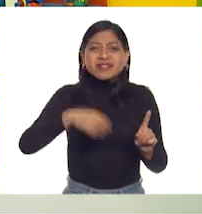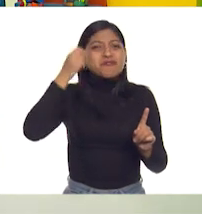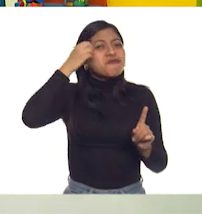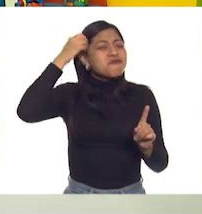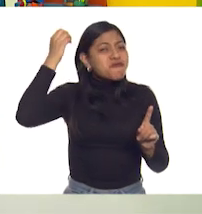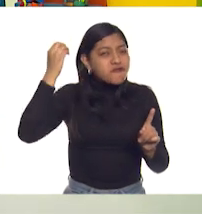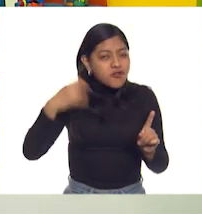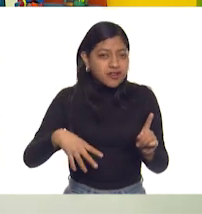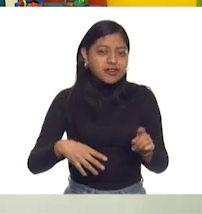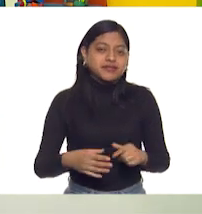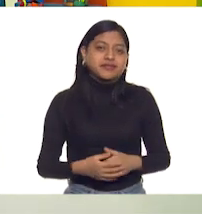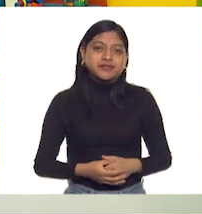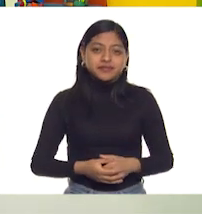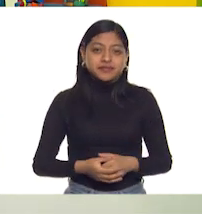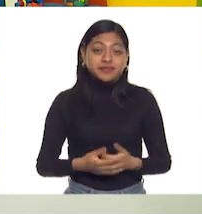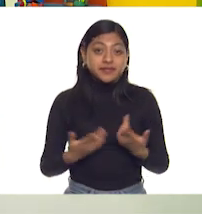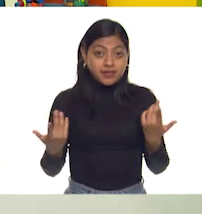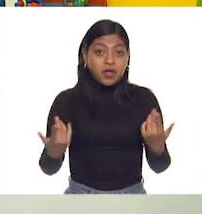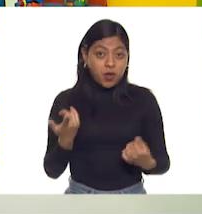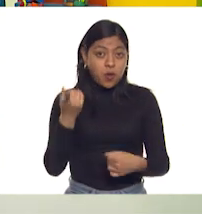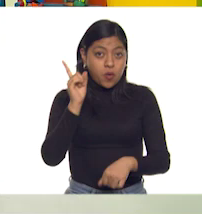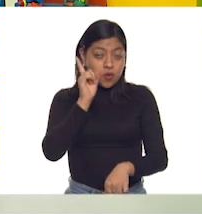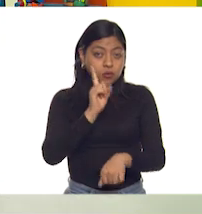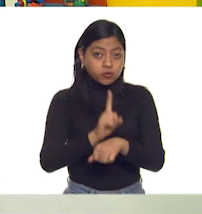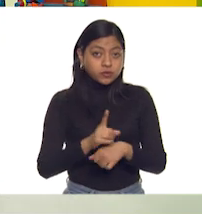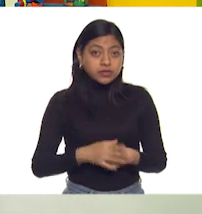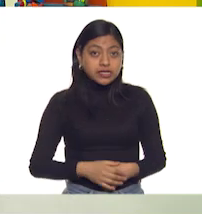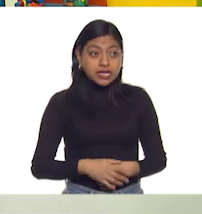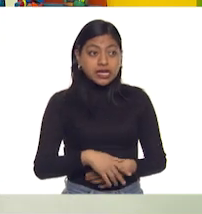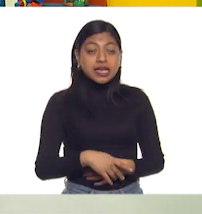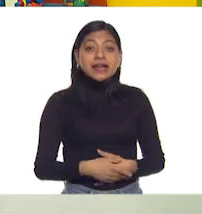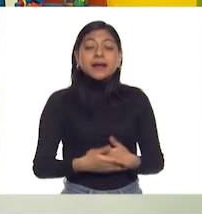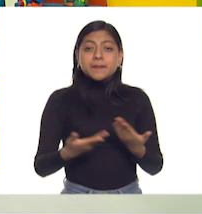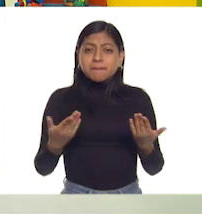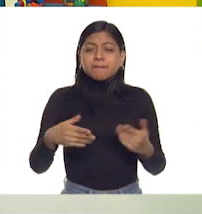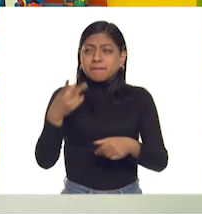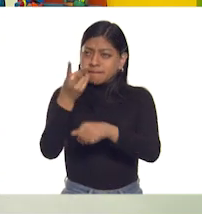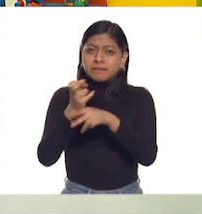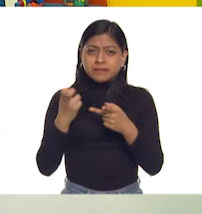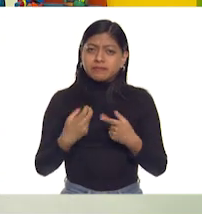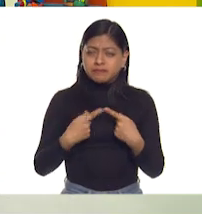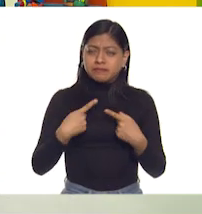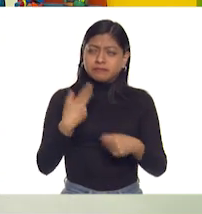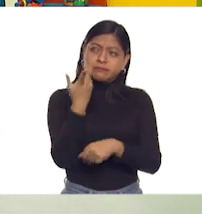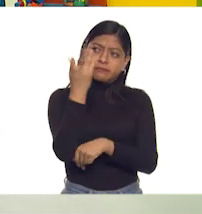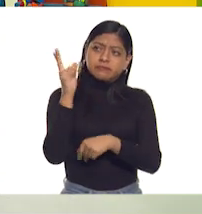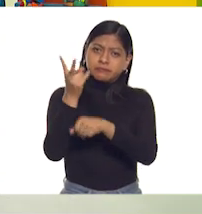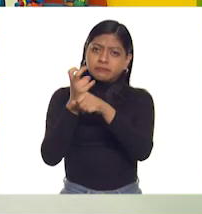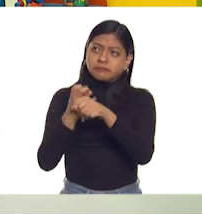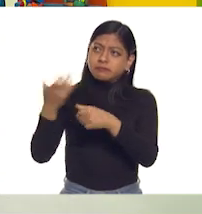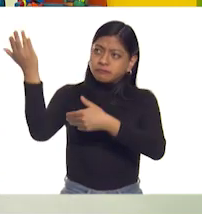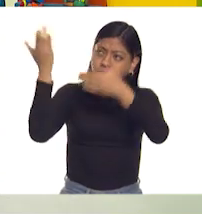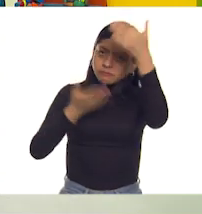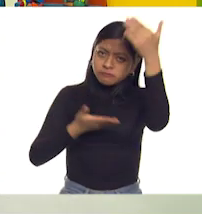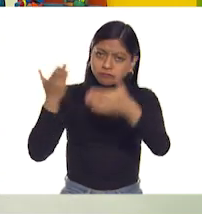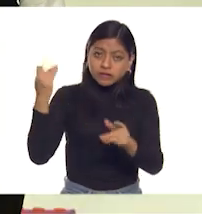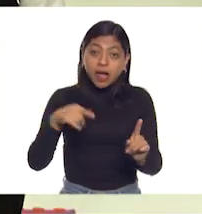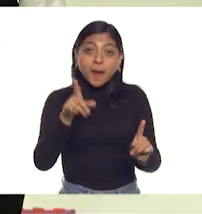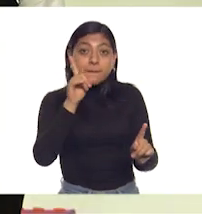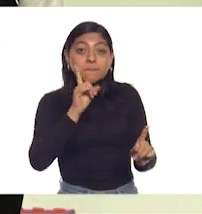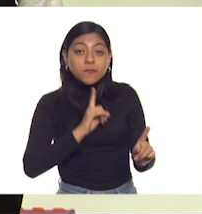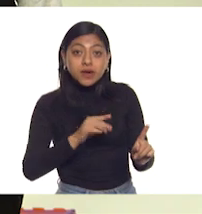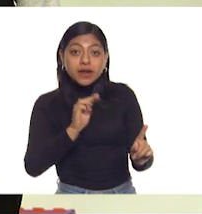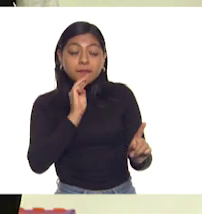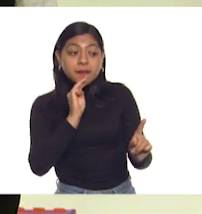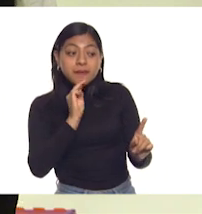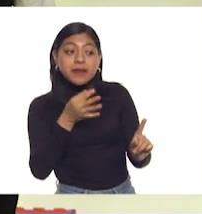ganas. Un día llegaron invitados de sorpresa y su mamá le dijo, Juana María de los